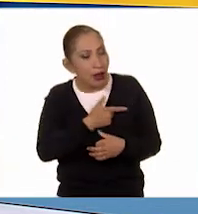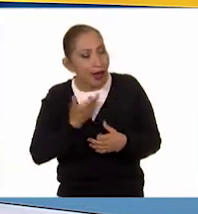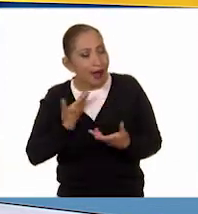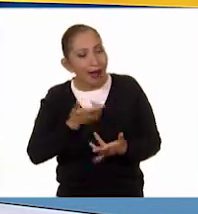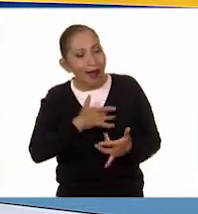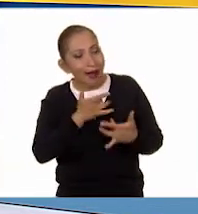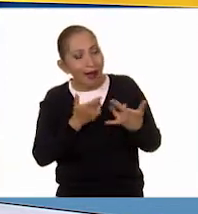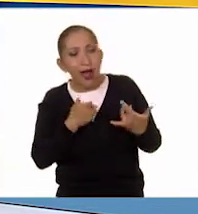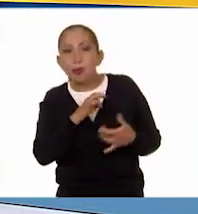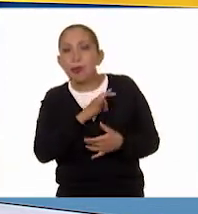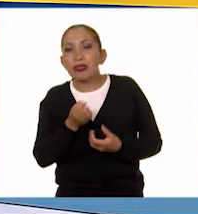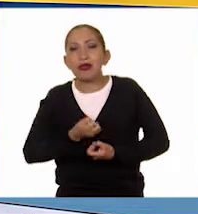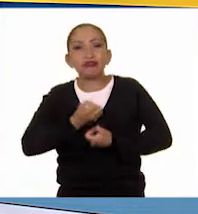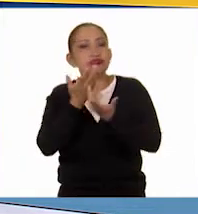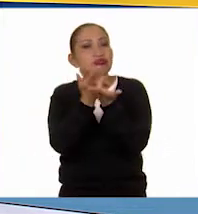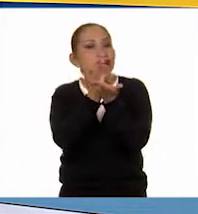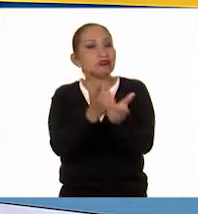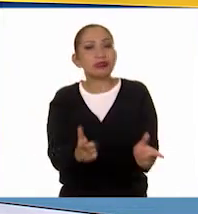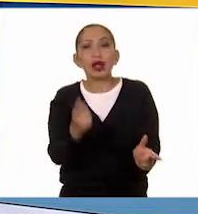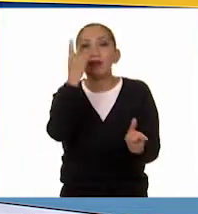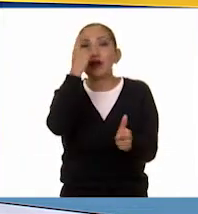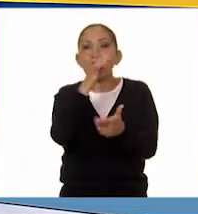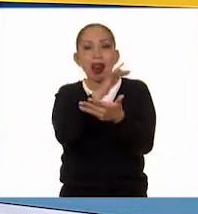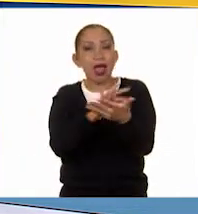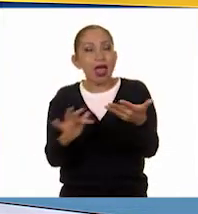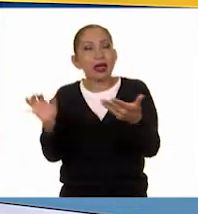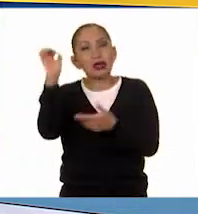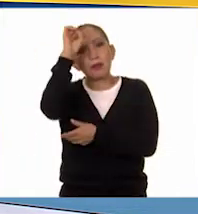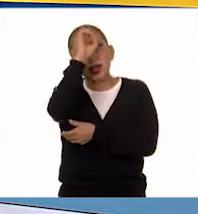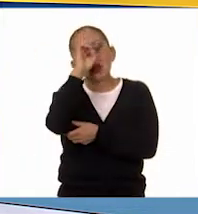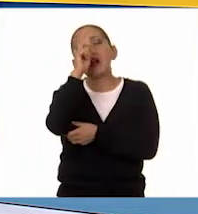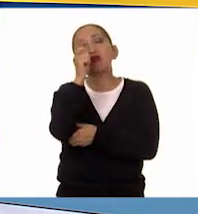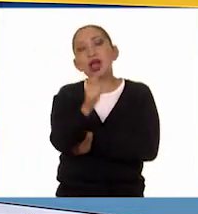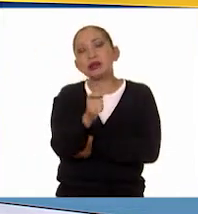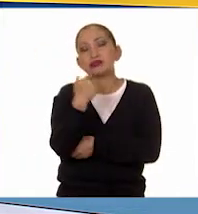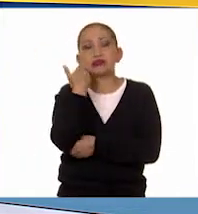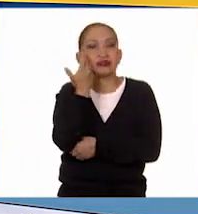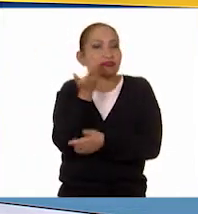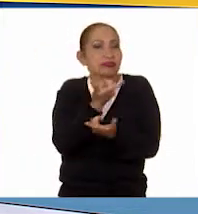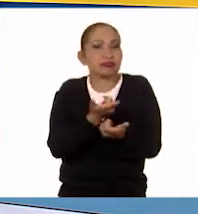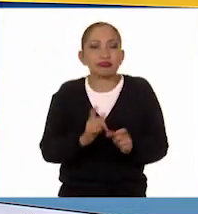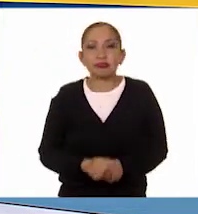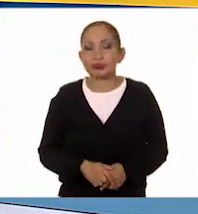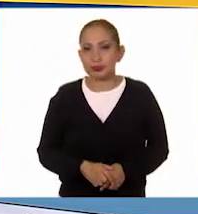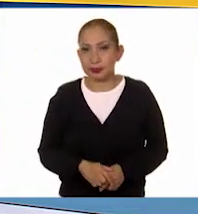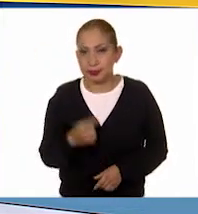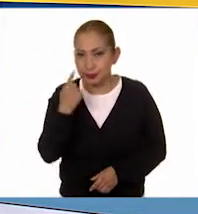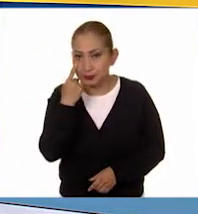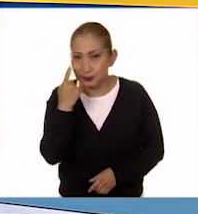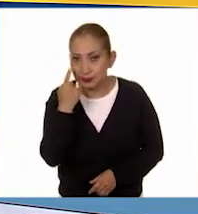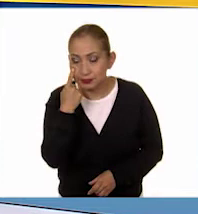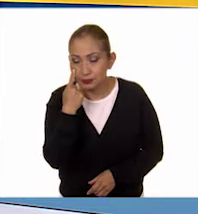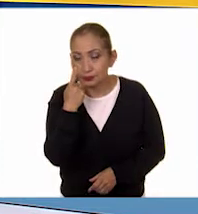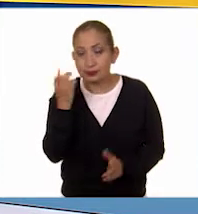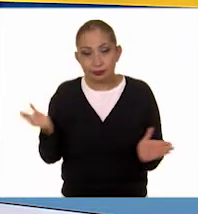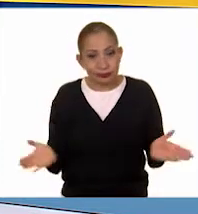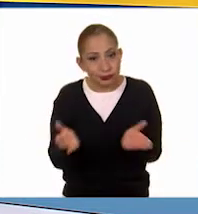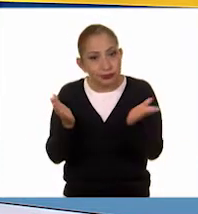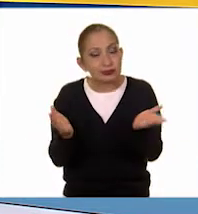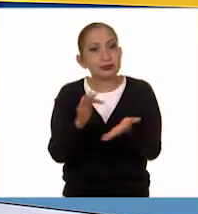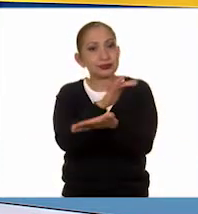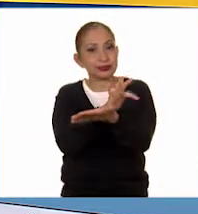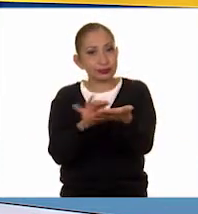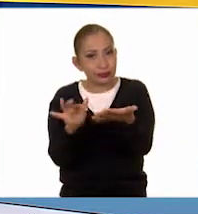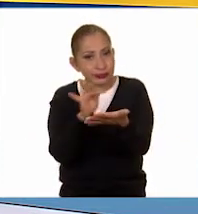cada quien pueda expresar libremente para leer y opinar lo que le plazca. En otras palabras, la promoción de la